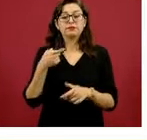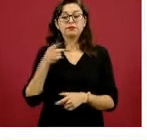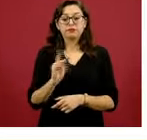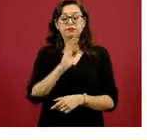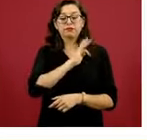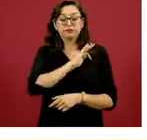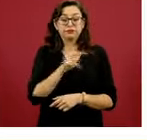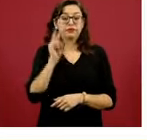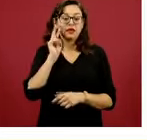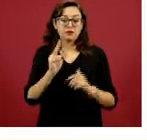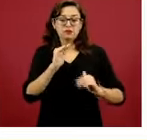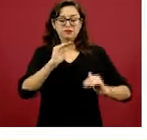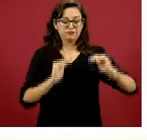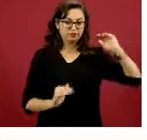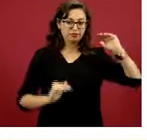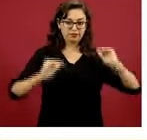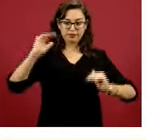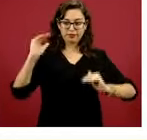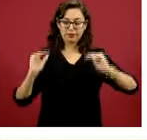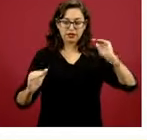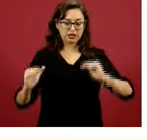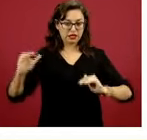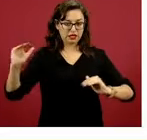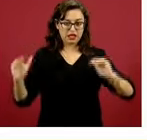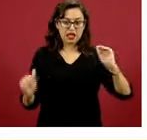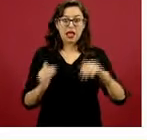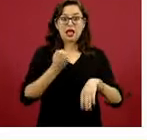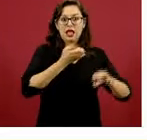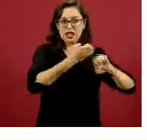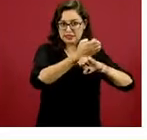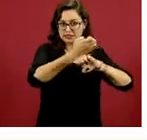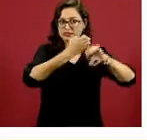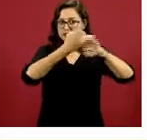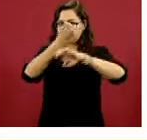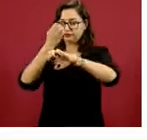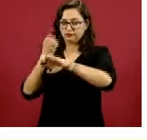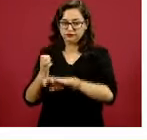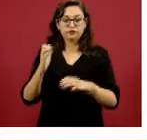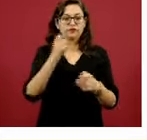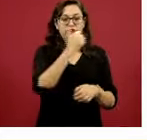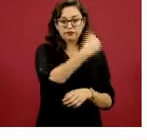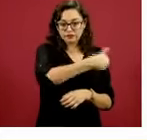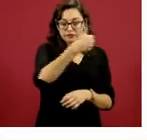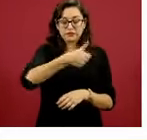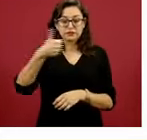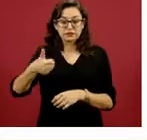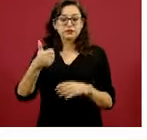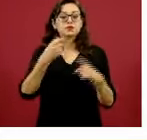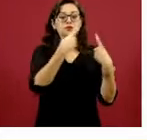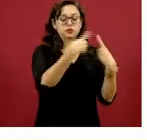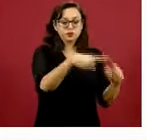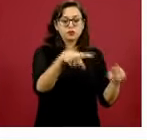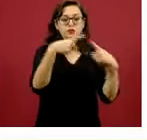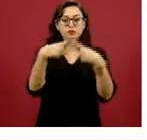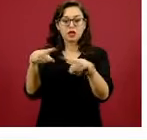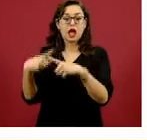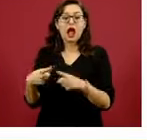esto es heterogéneo a nivel nacional, y podemos ver que tenemos algunas entidades que están por arriba